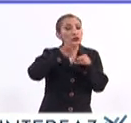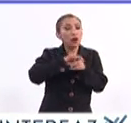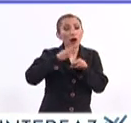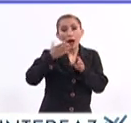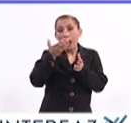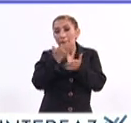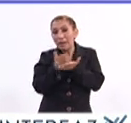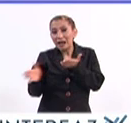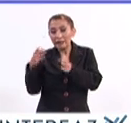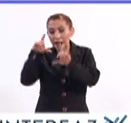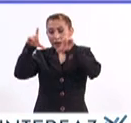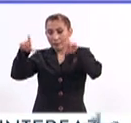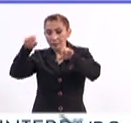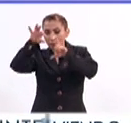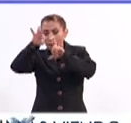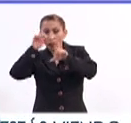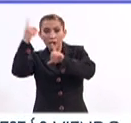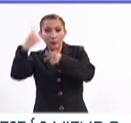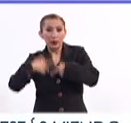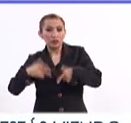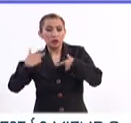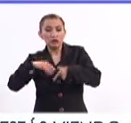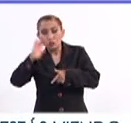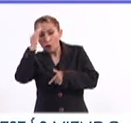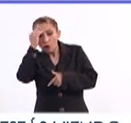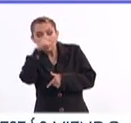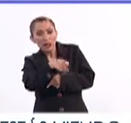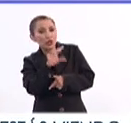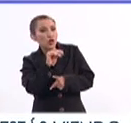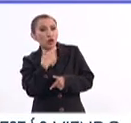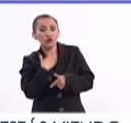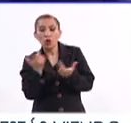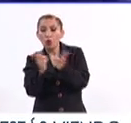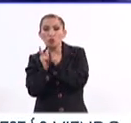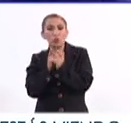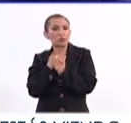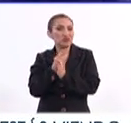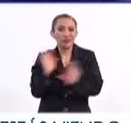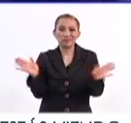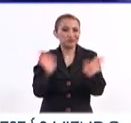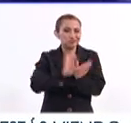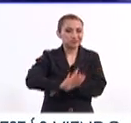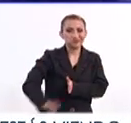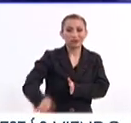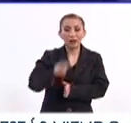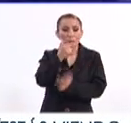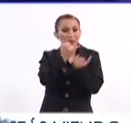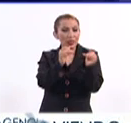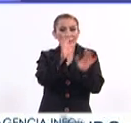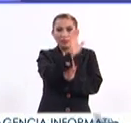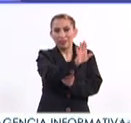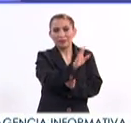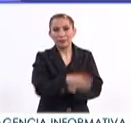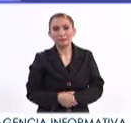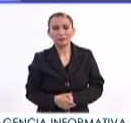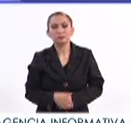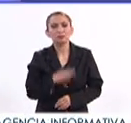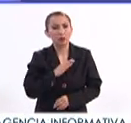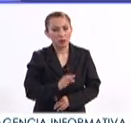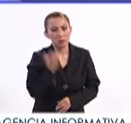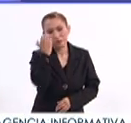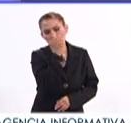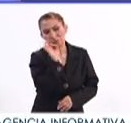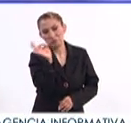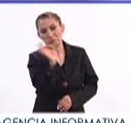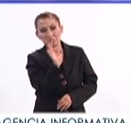exprofesa en planilla, que tú votes por una persona que conozcas y no que sea de un partido político. habrá que sea explorar, independiente, además. Podríamos